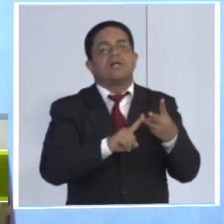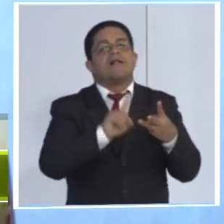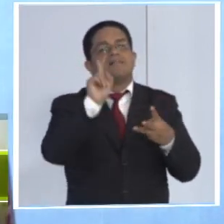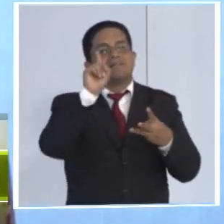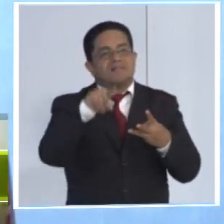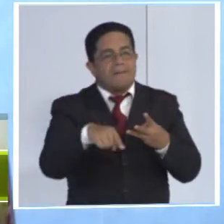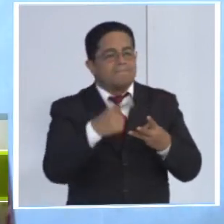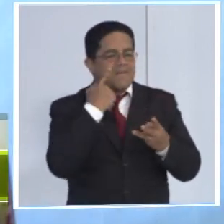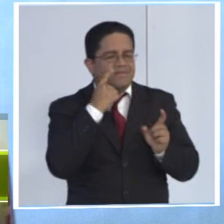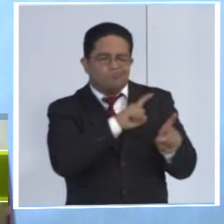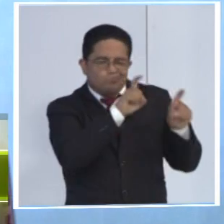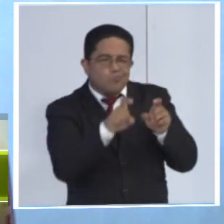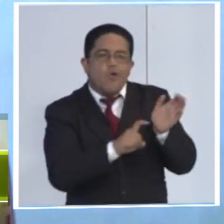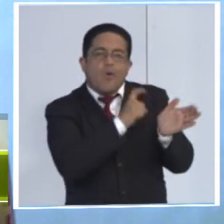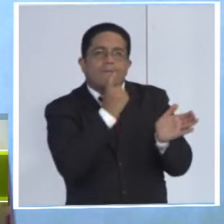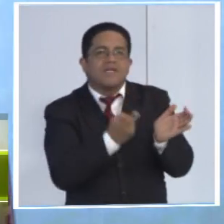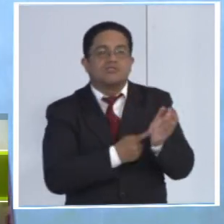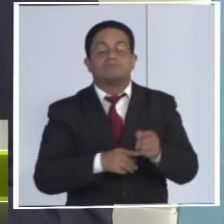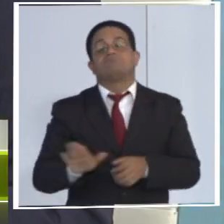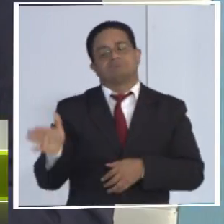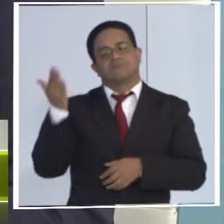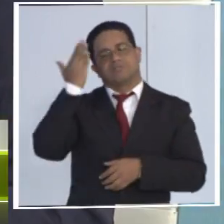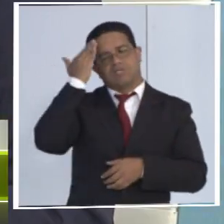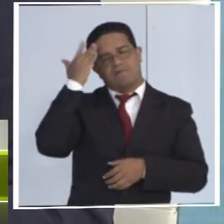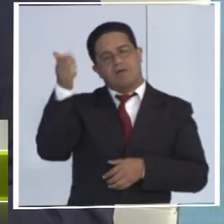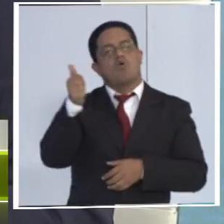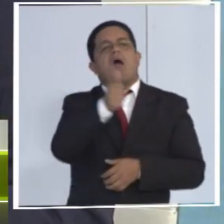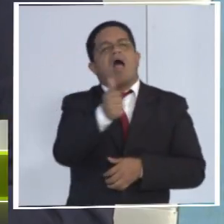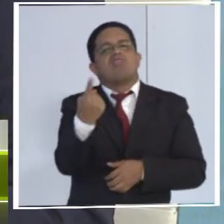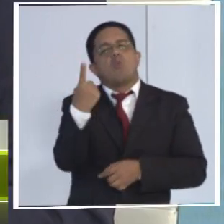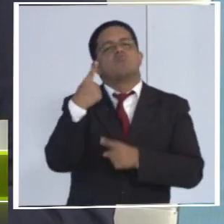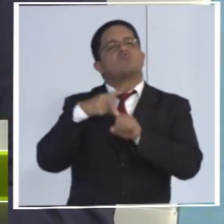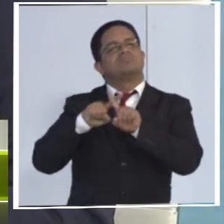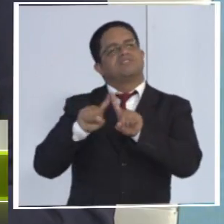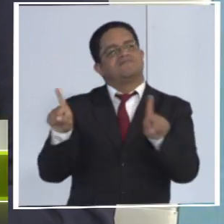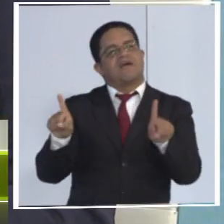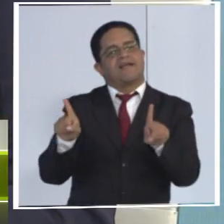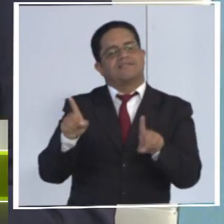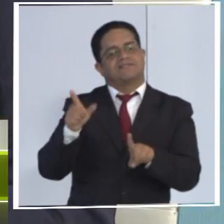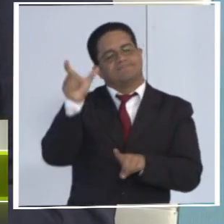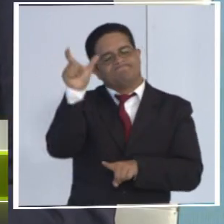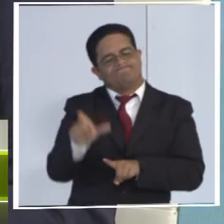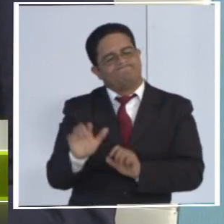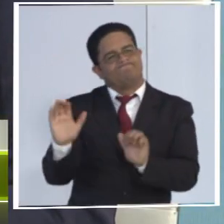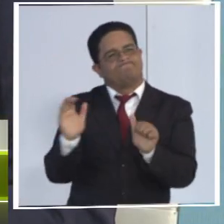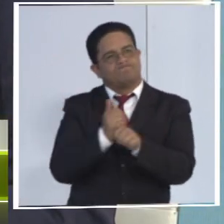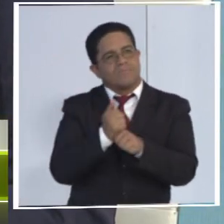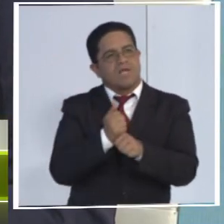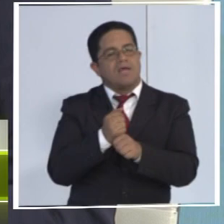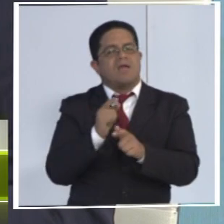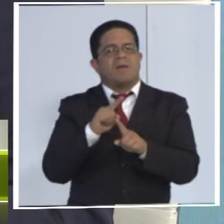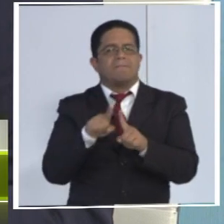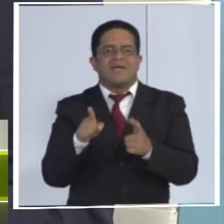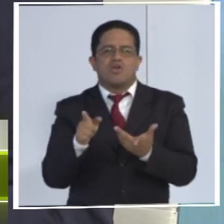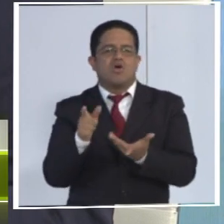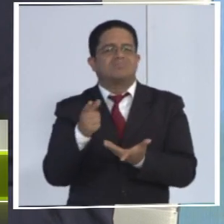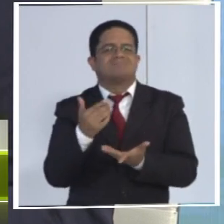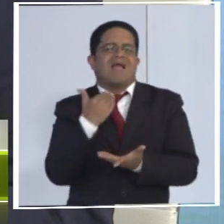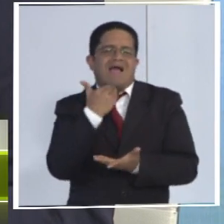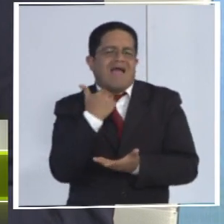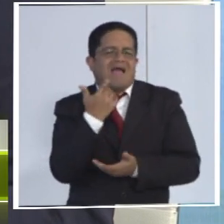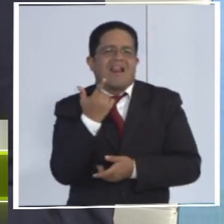endovasculares, eso es importante. Sabemos que las secuelas son diferentes para cada paciente, pero ¿existe algún tipo que limite a hacer alguna